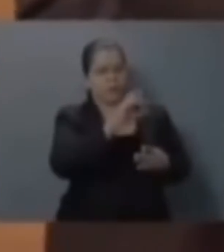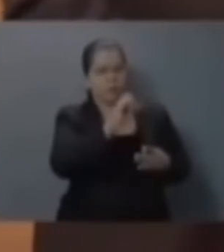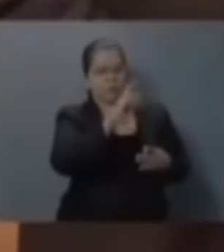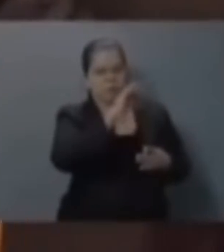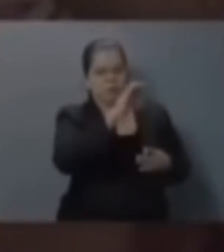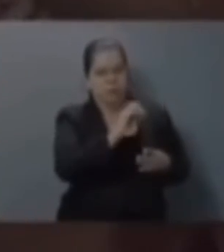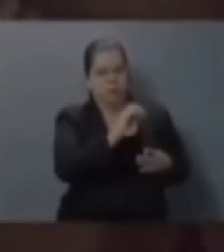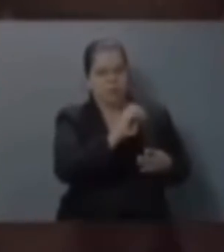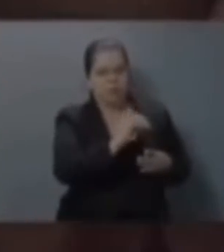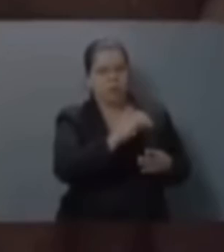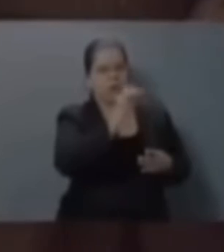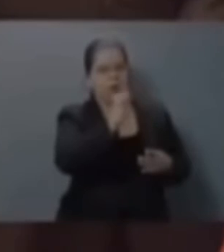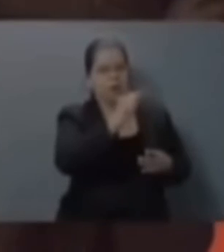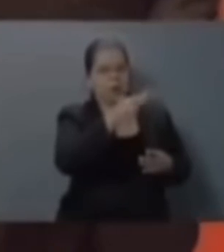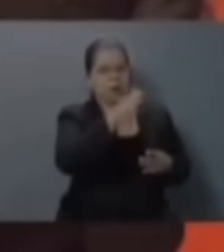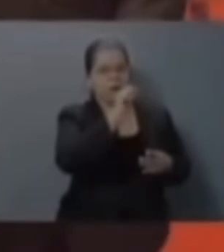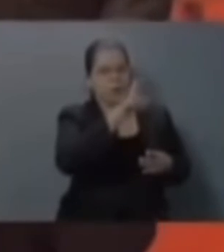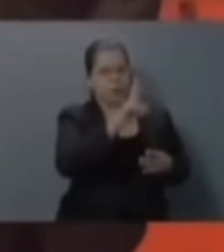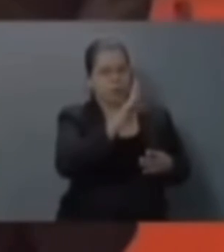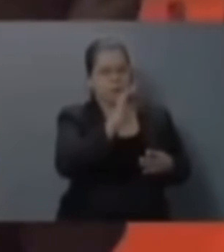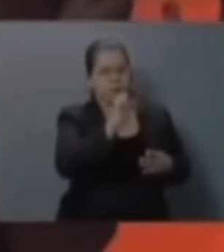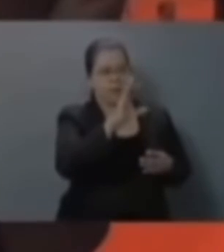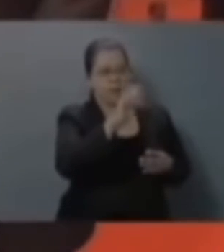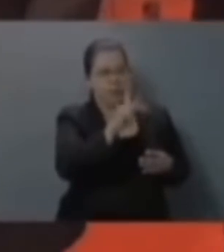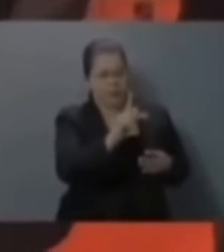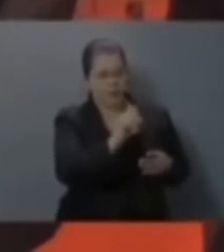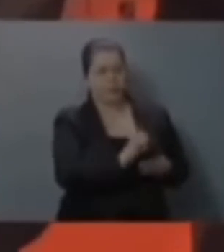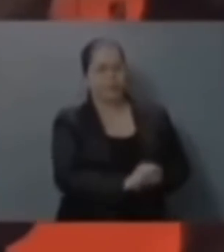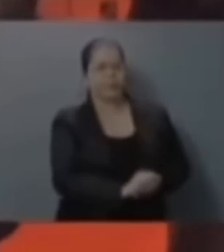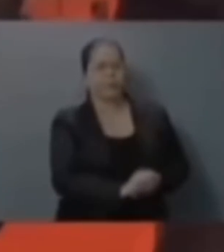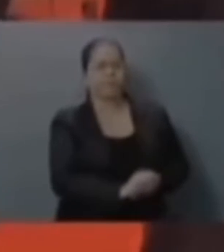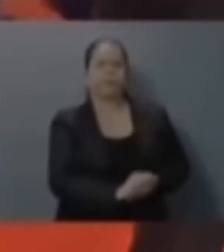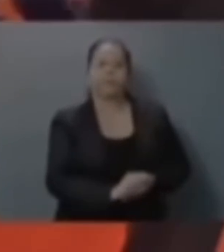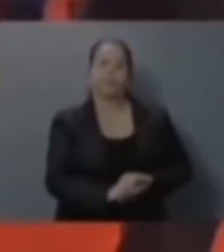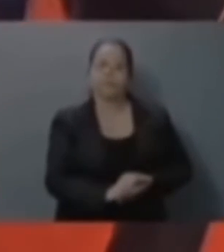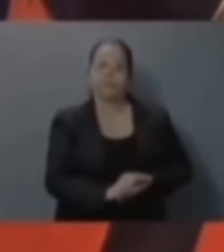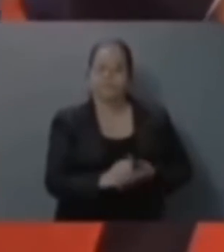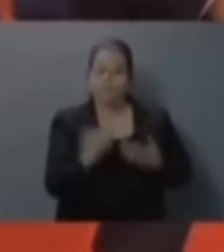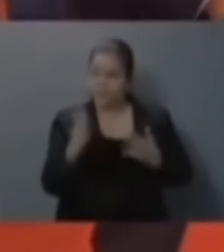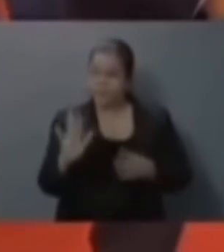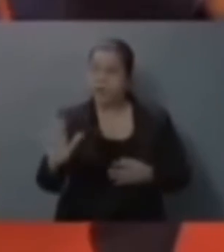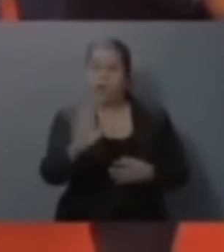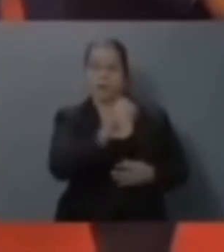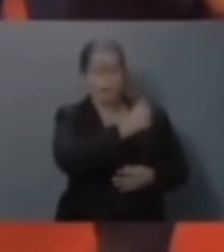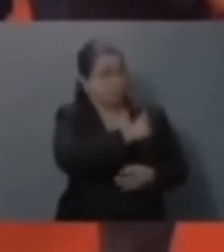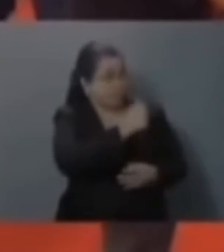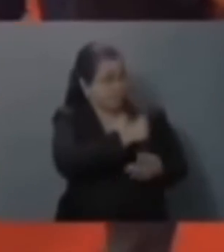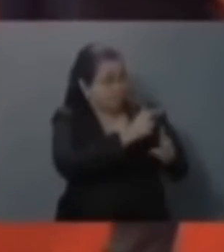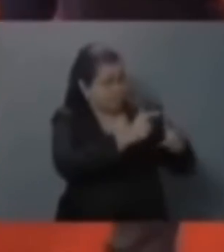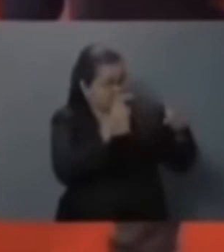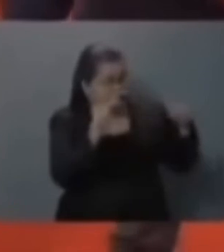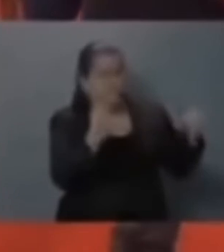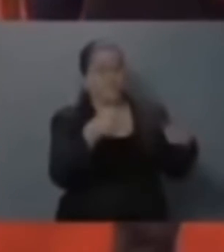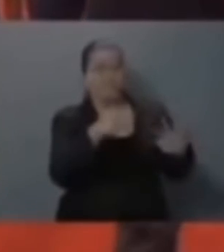Romeo Alexander Auerbach Flores. Es